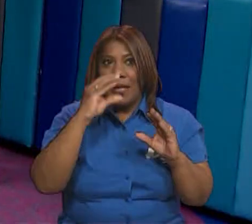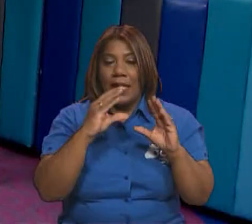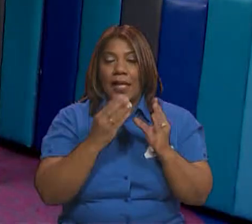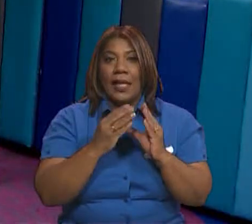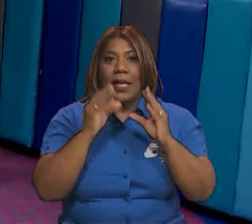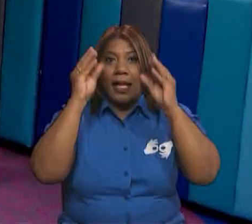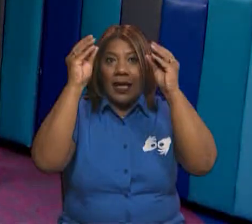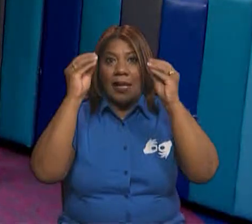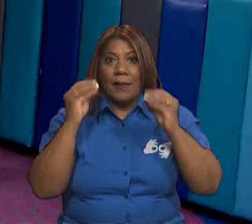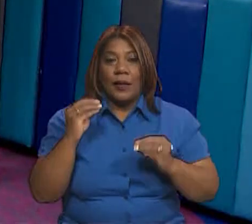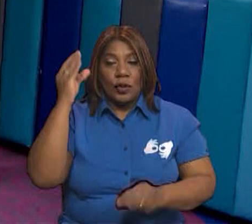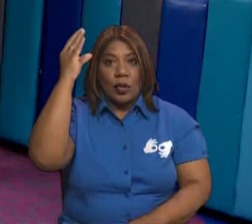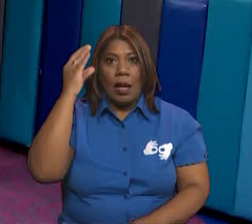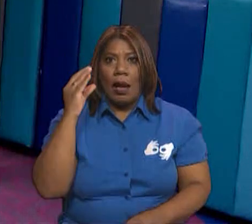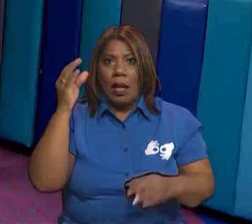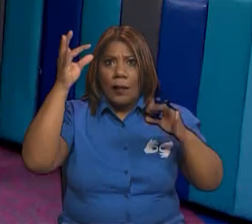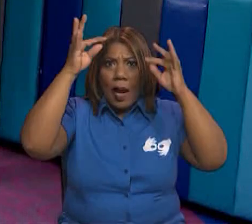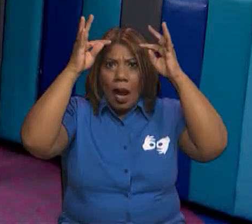preparada, maestra,